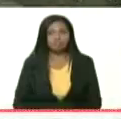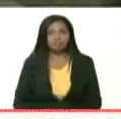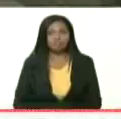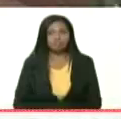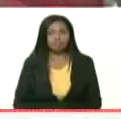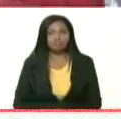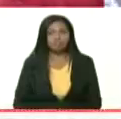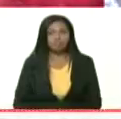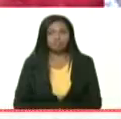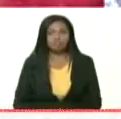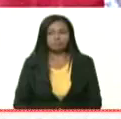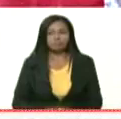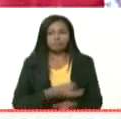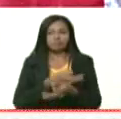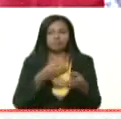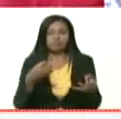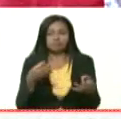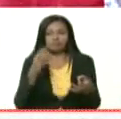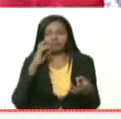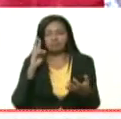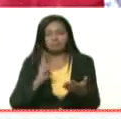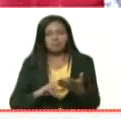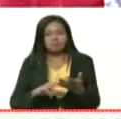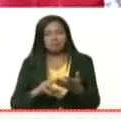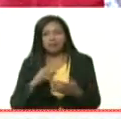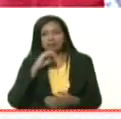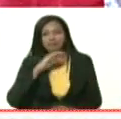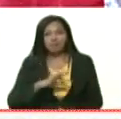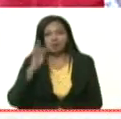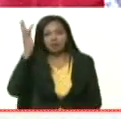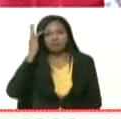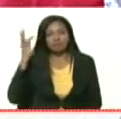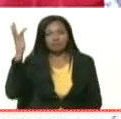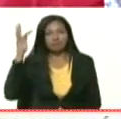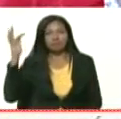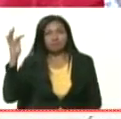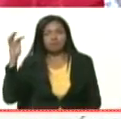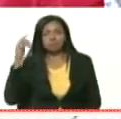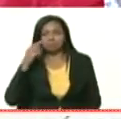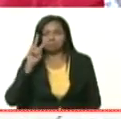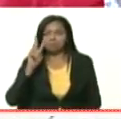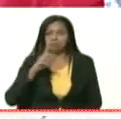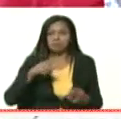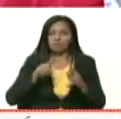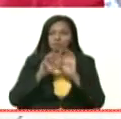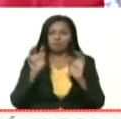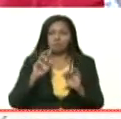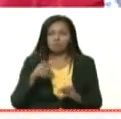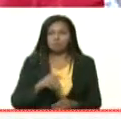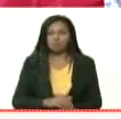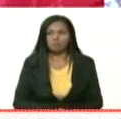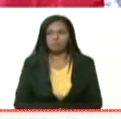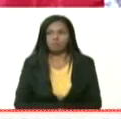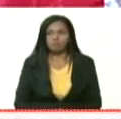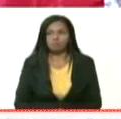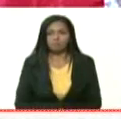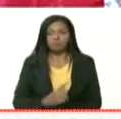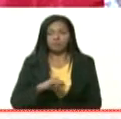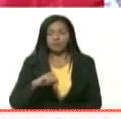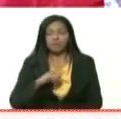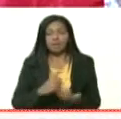Es maravillosa la historia, la filosofía, la estética de nuestra hermana